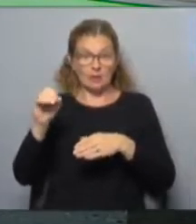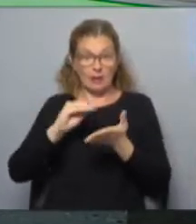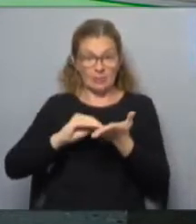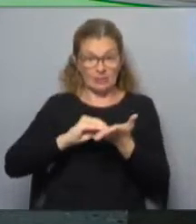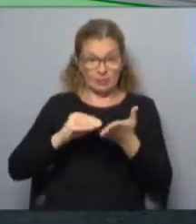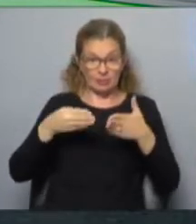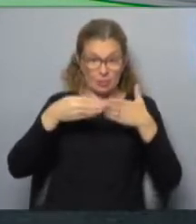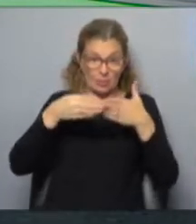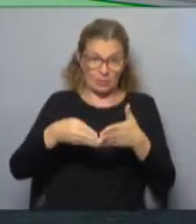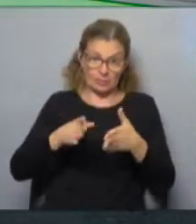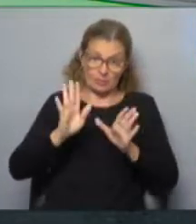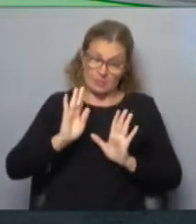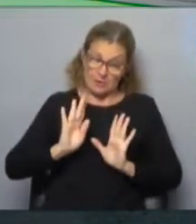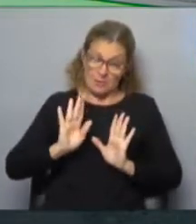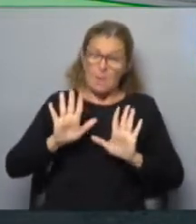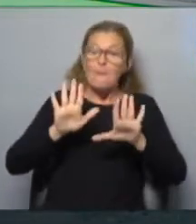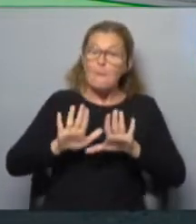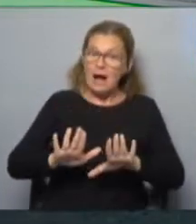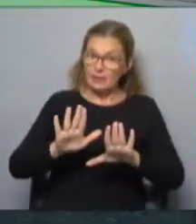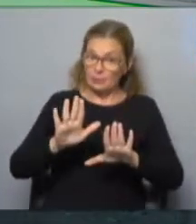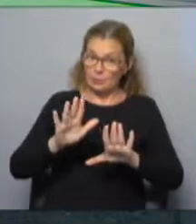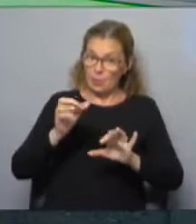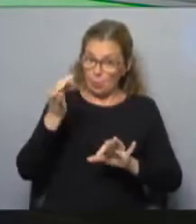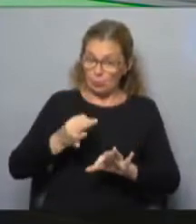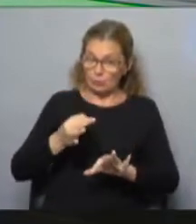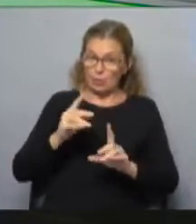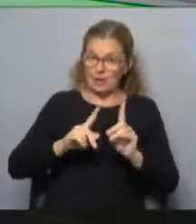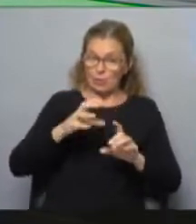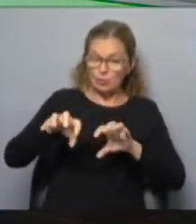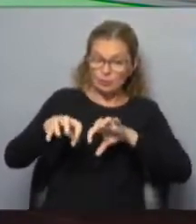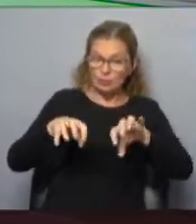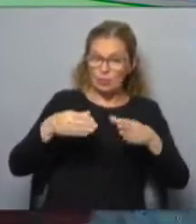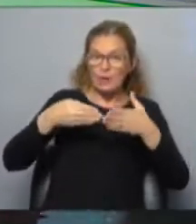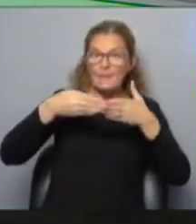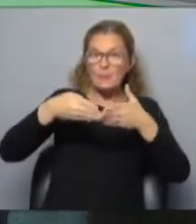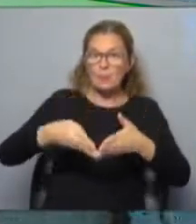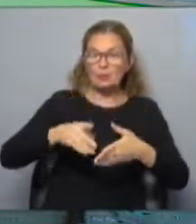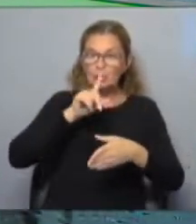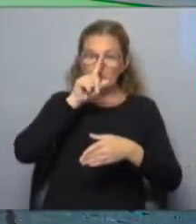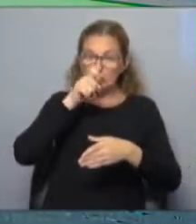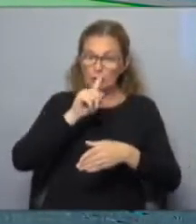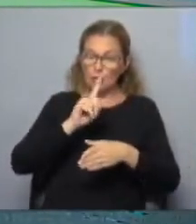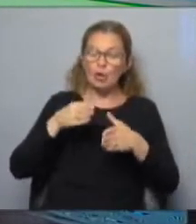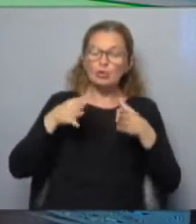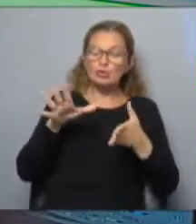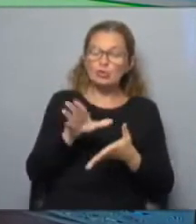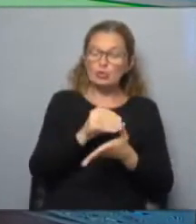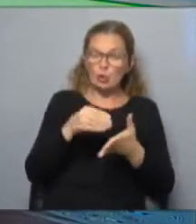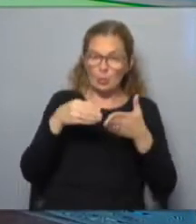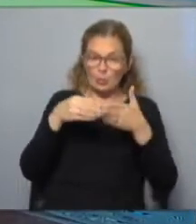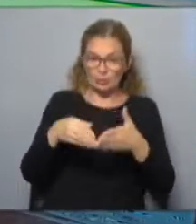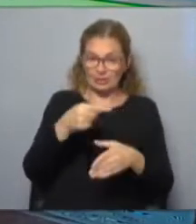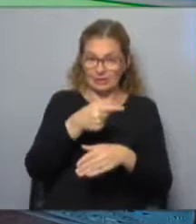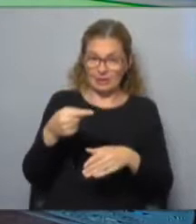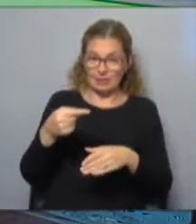Mientras tanto, transcurre un paro justamente en algunos sectores del puerto de Montevideo, no es que sea en todo el puerto. Y además, esta semana